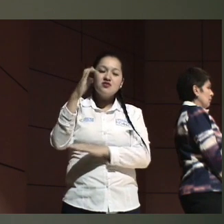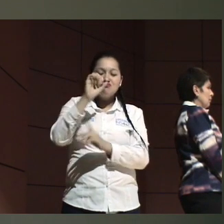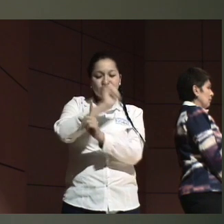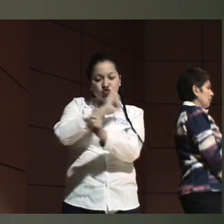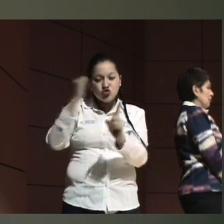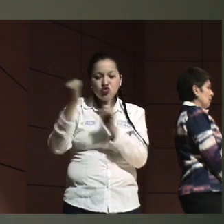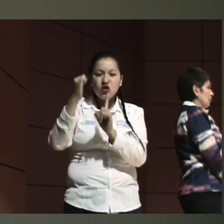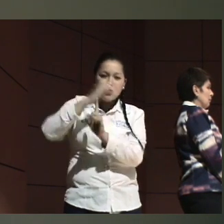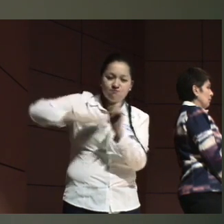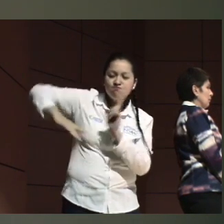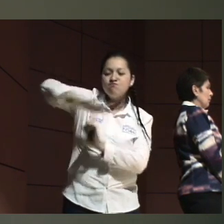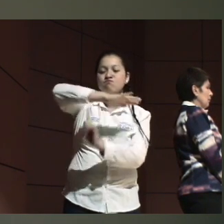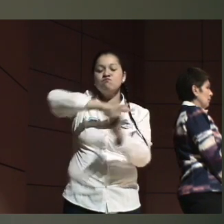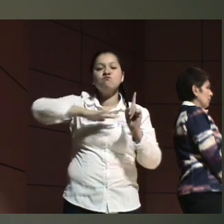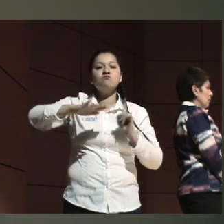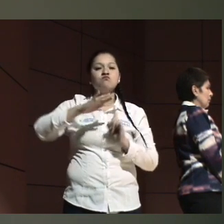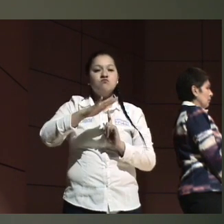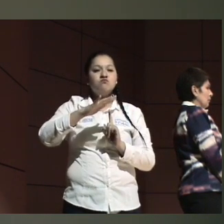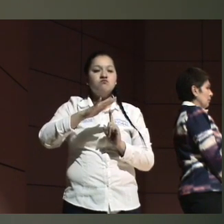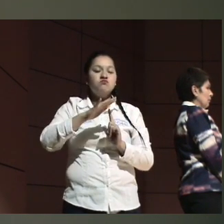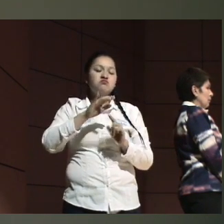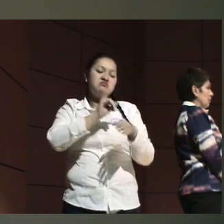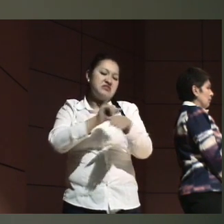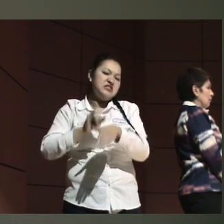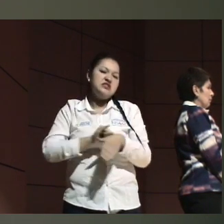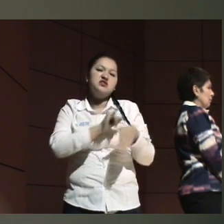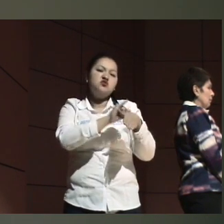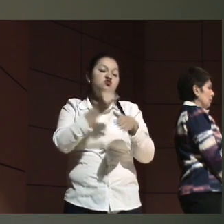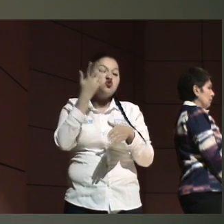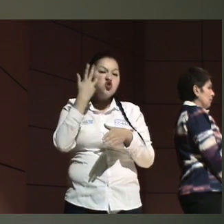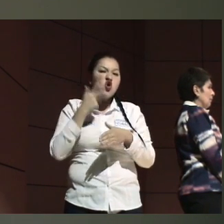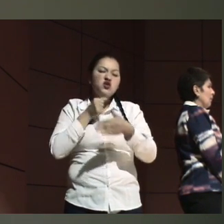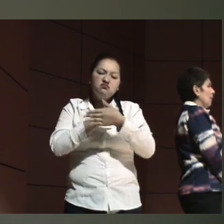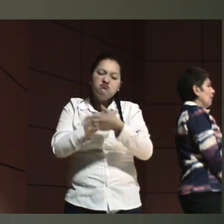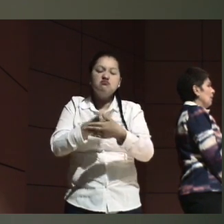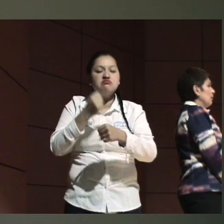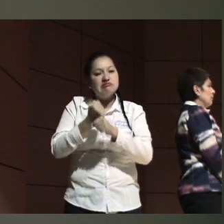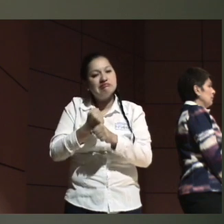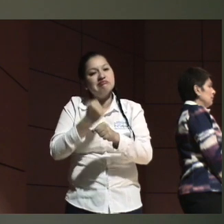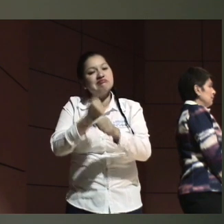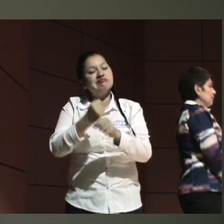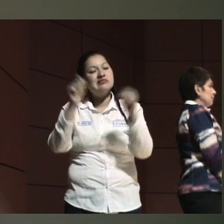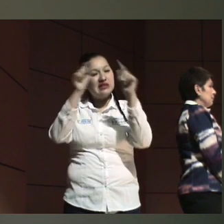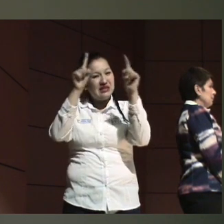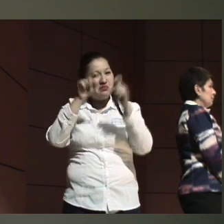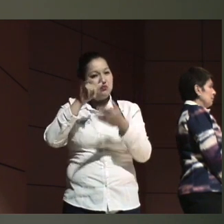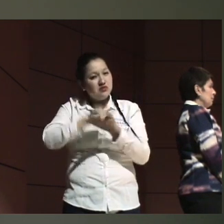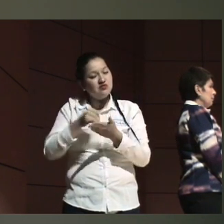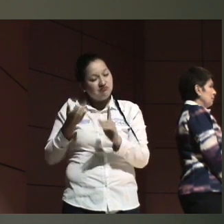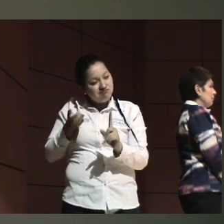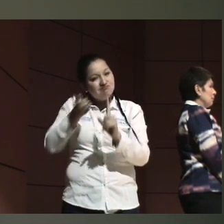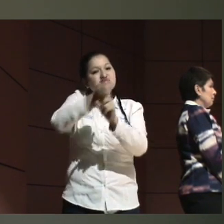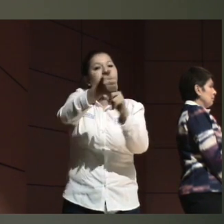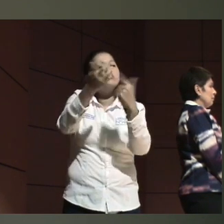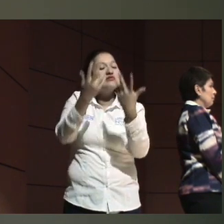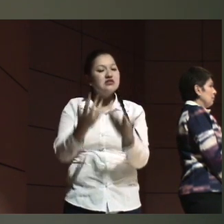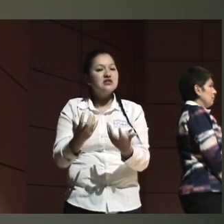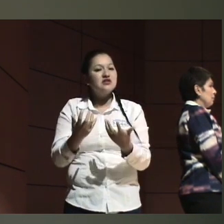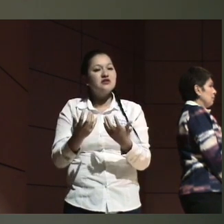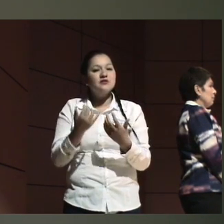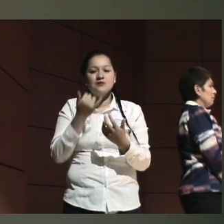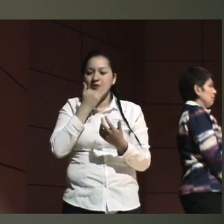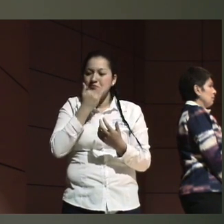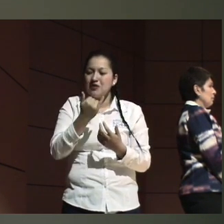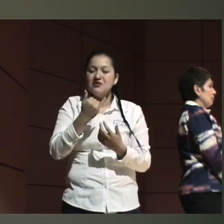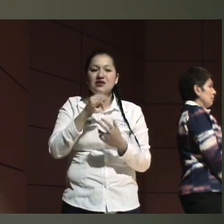común obviamente no las instituciones que de lleno o día a día trabaja en estos temas las limitantes en cuanto a recursos